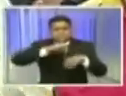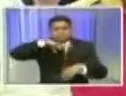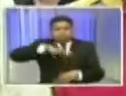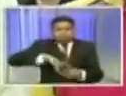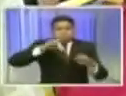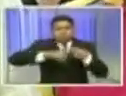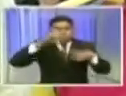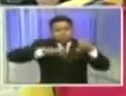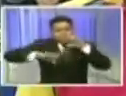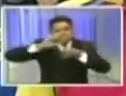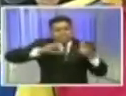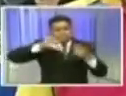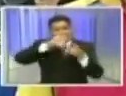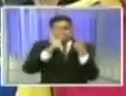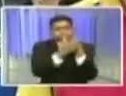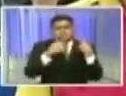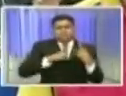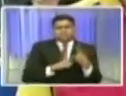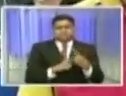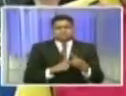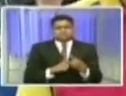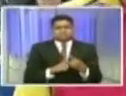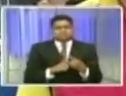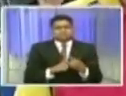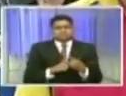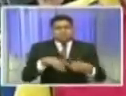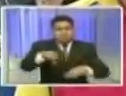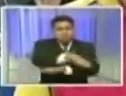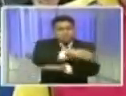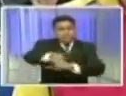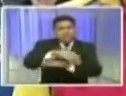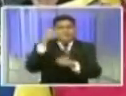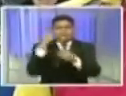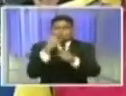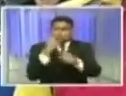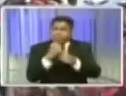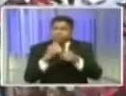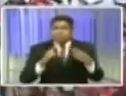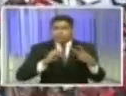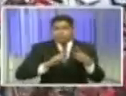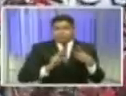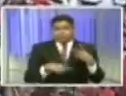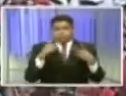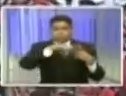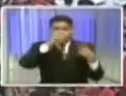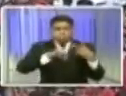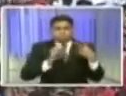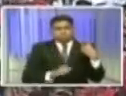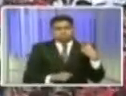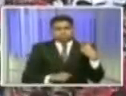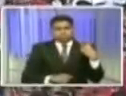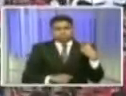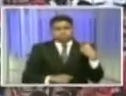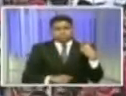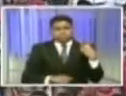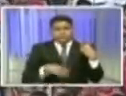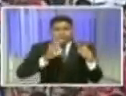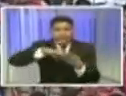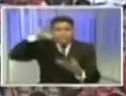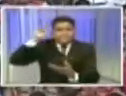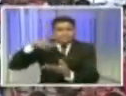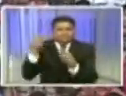científico, cultural, con la calle, con el trabajo. Aprender cómo se bate el